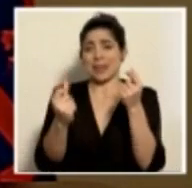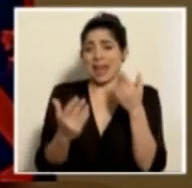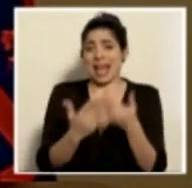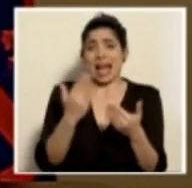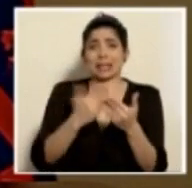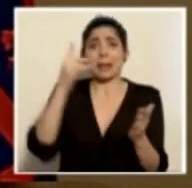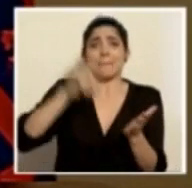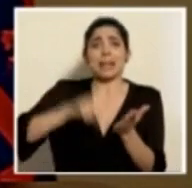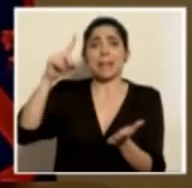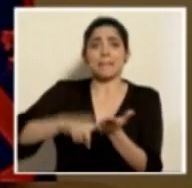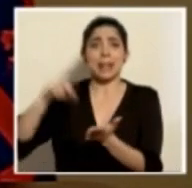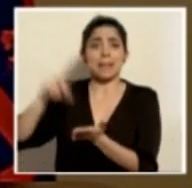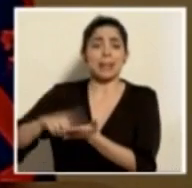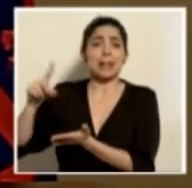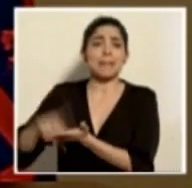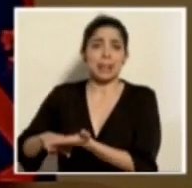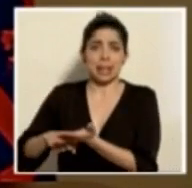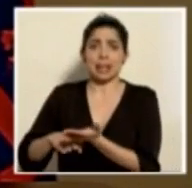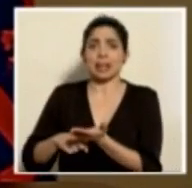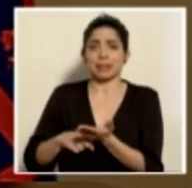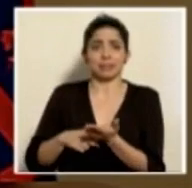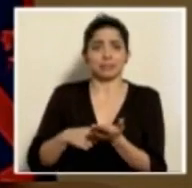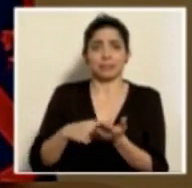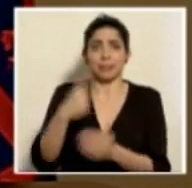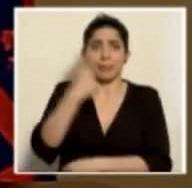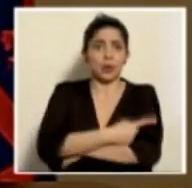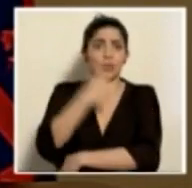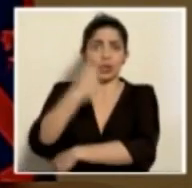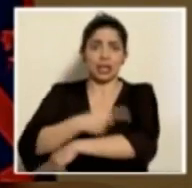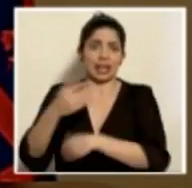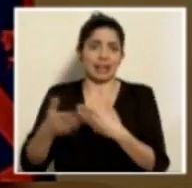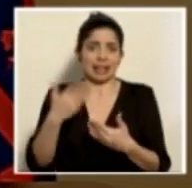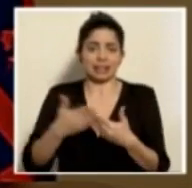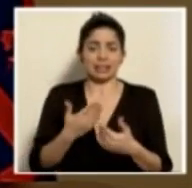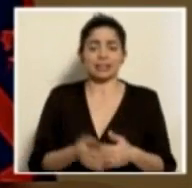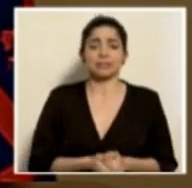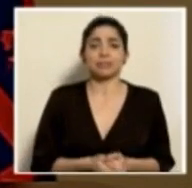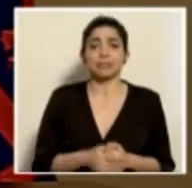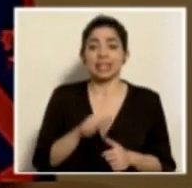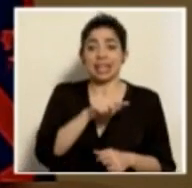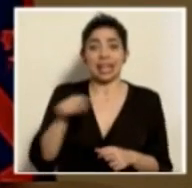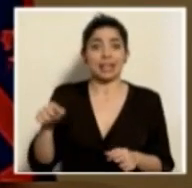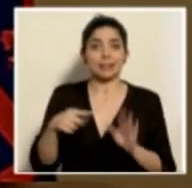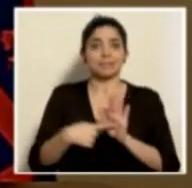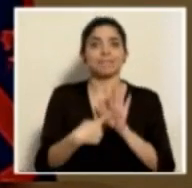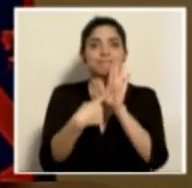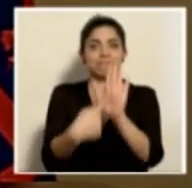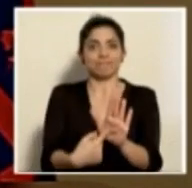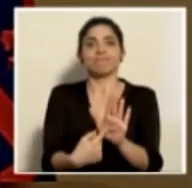de 1000 en 1000 a la vuelta a la esquina. Y